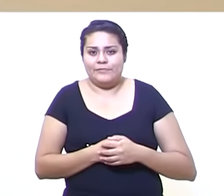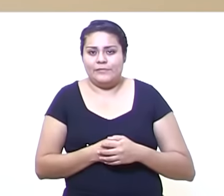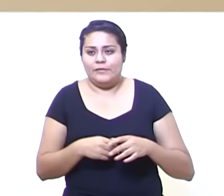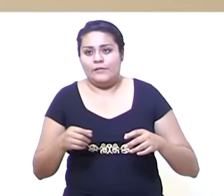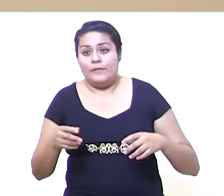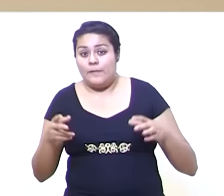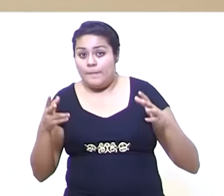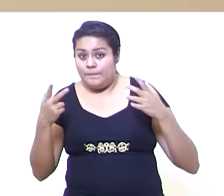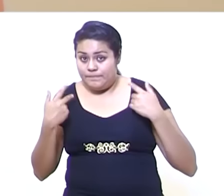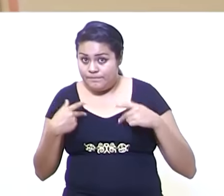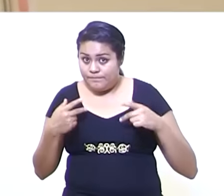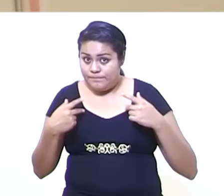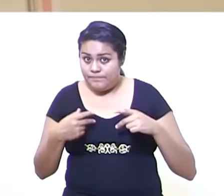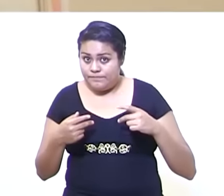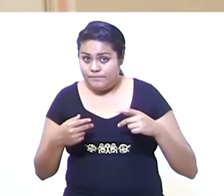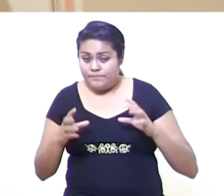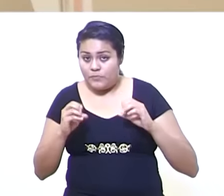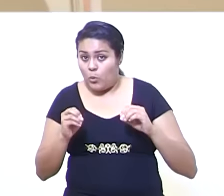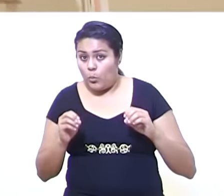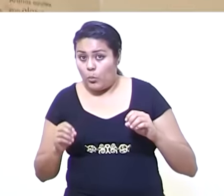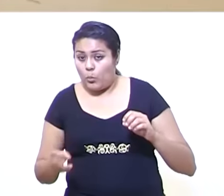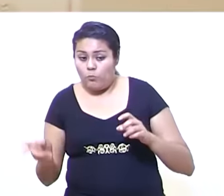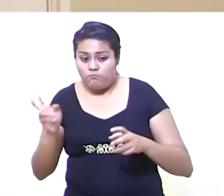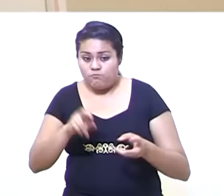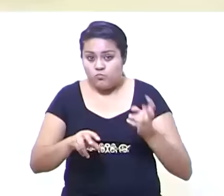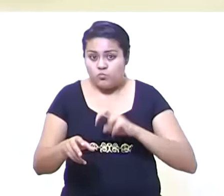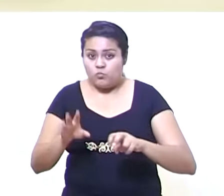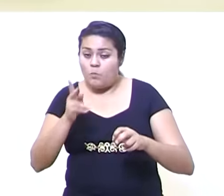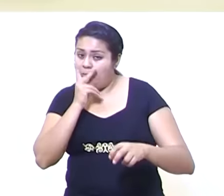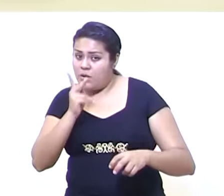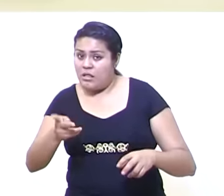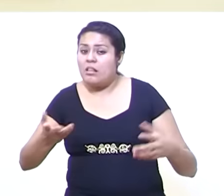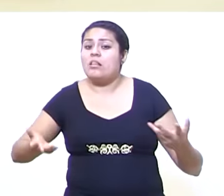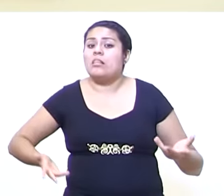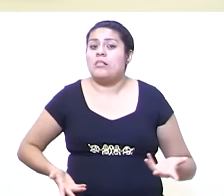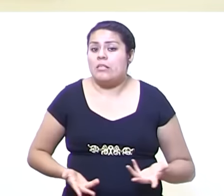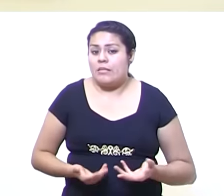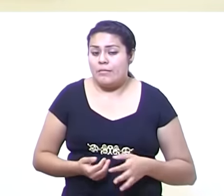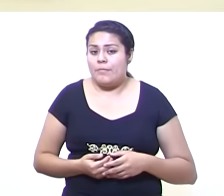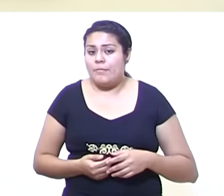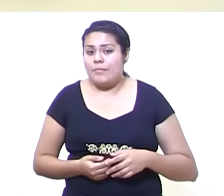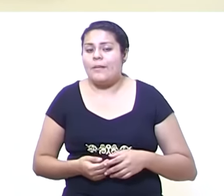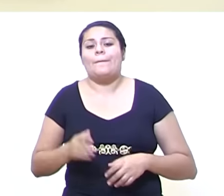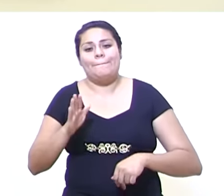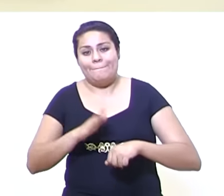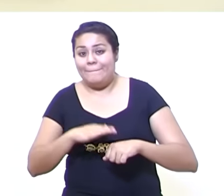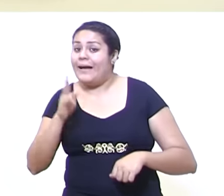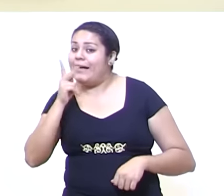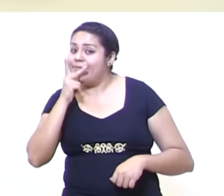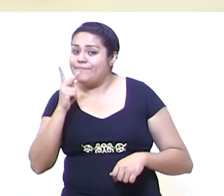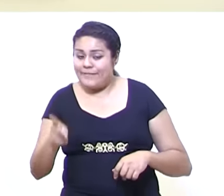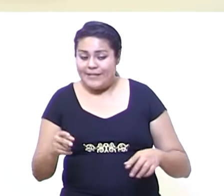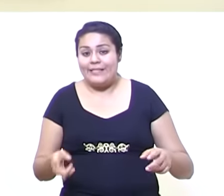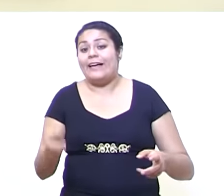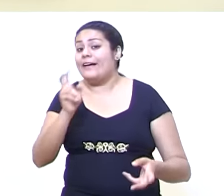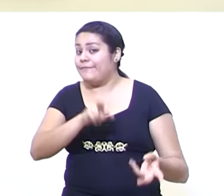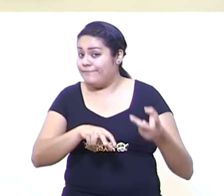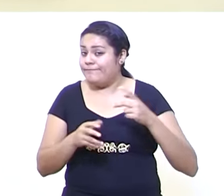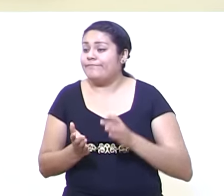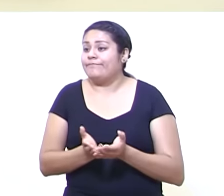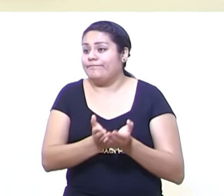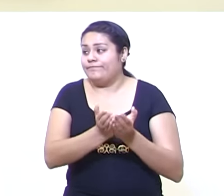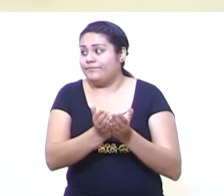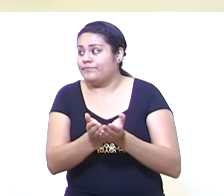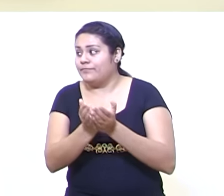más personajes? ¿Más objetos? ¿Más palabras? Puedes observar que en